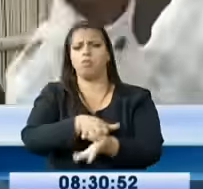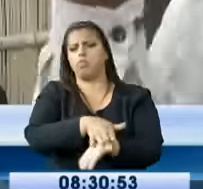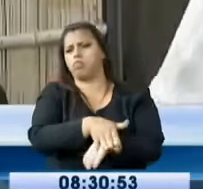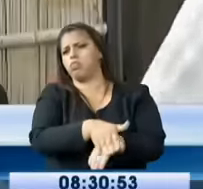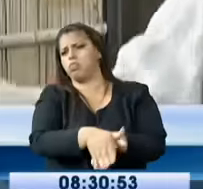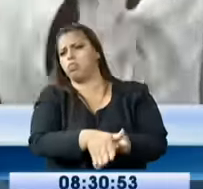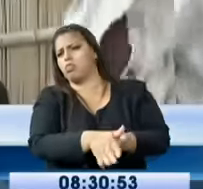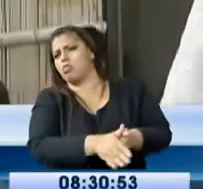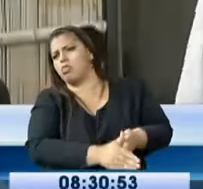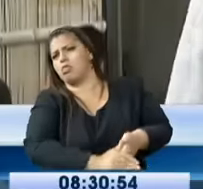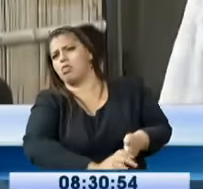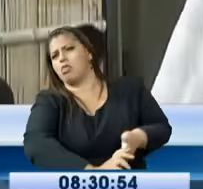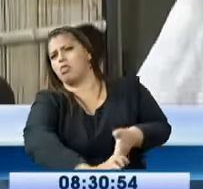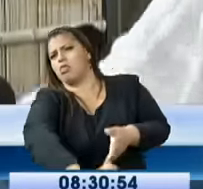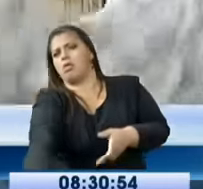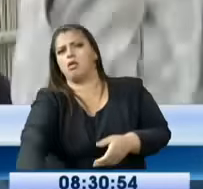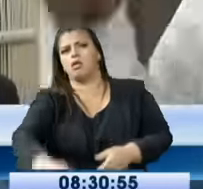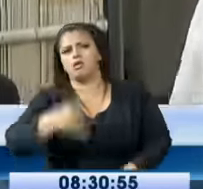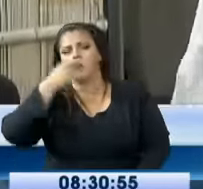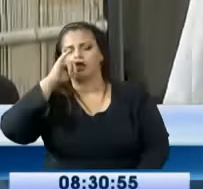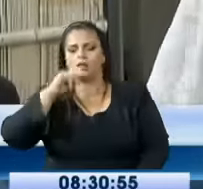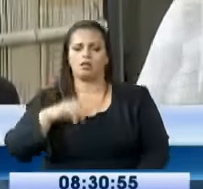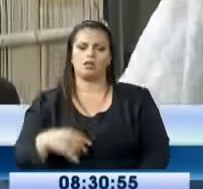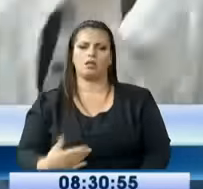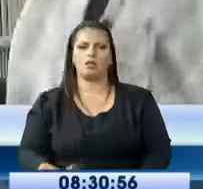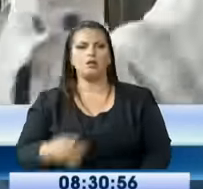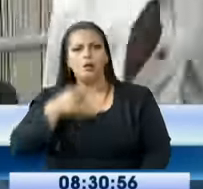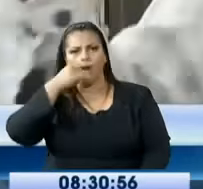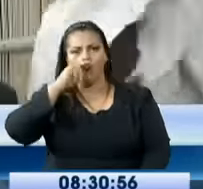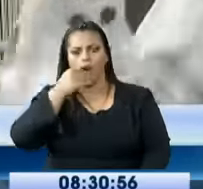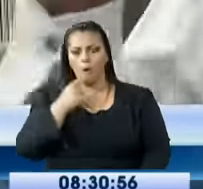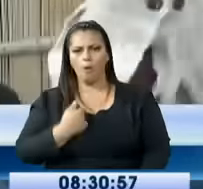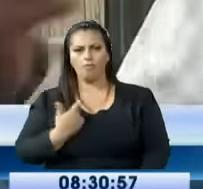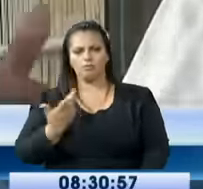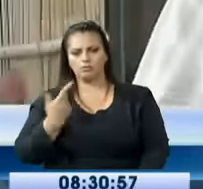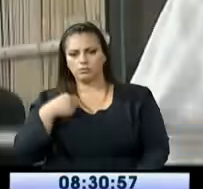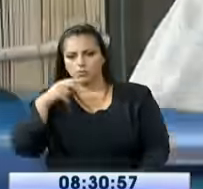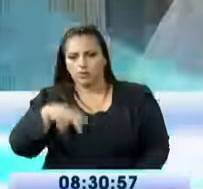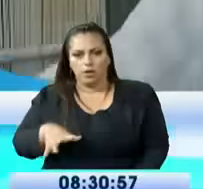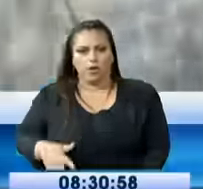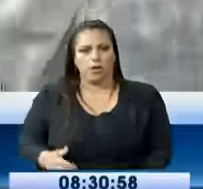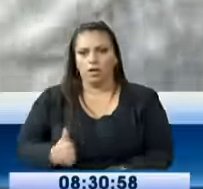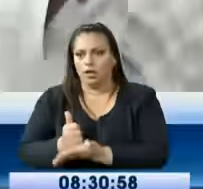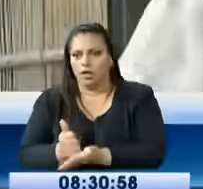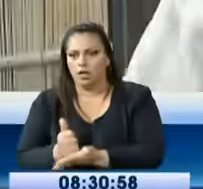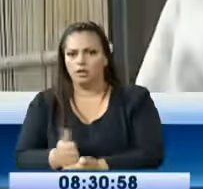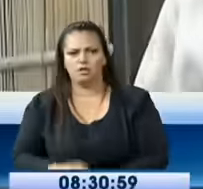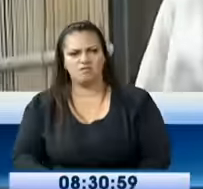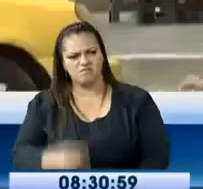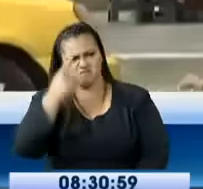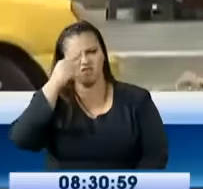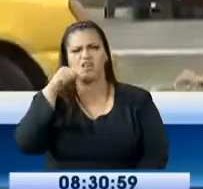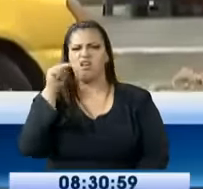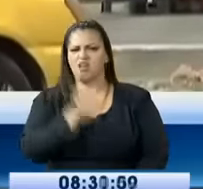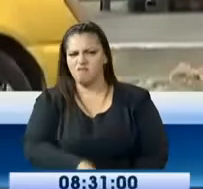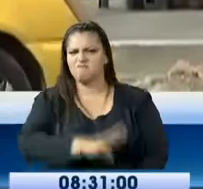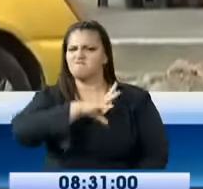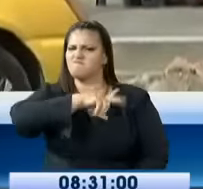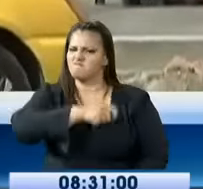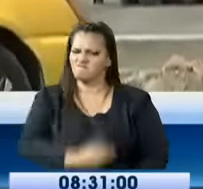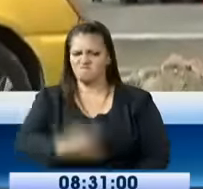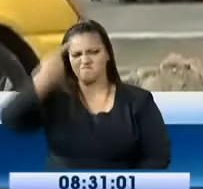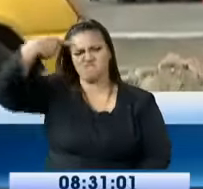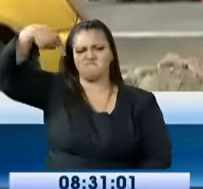tenido conciencia de pararse y cogerlo, donde quiera que esté, ha de estar sufriendo. Los restos del niño